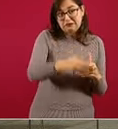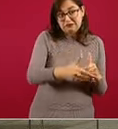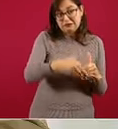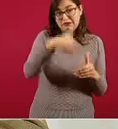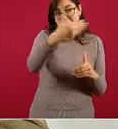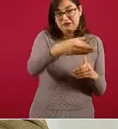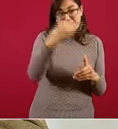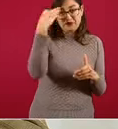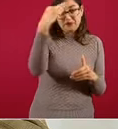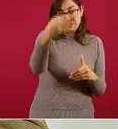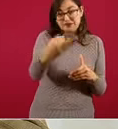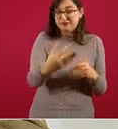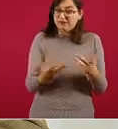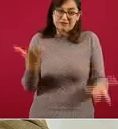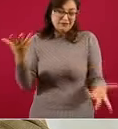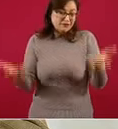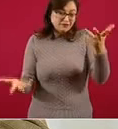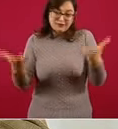datos abiertos. Entonces,